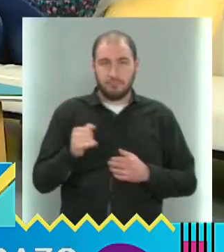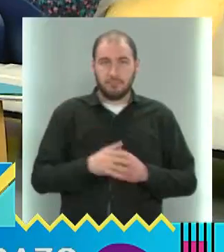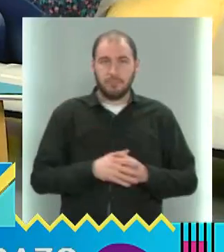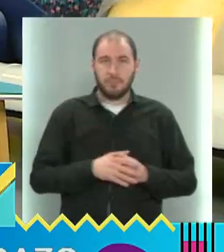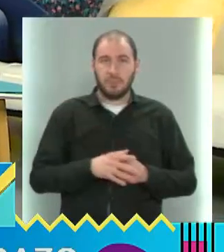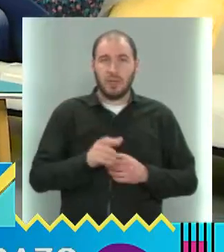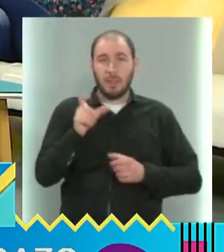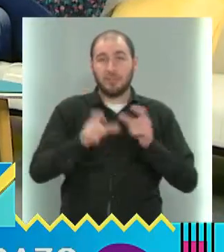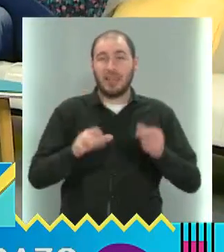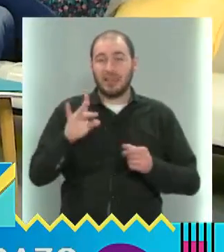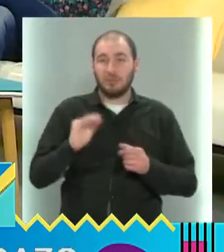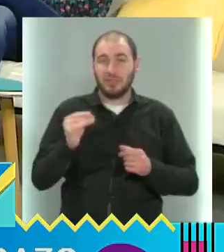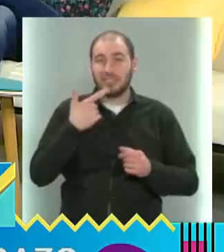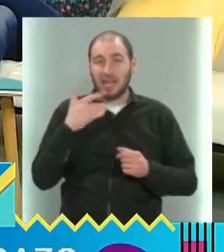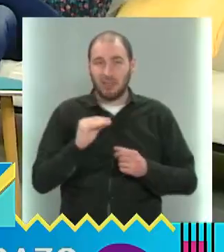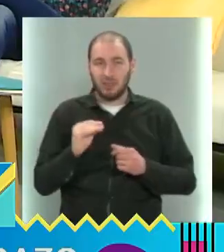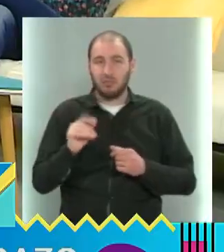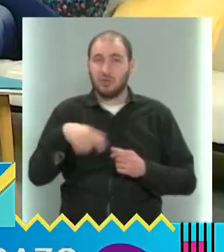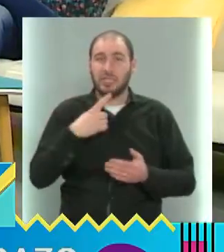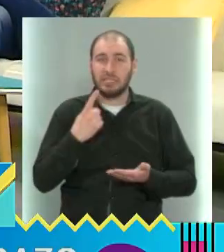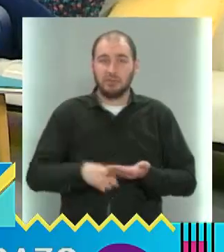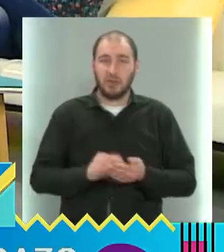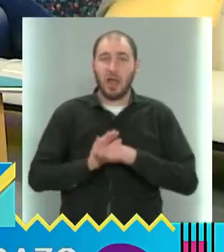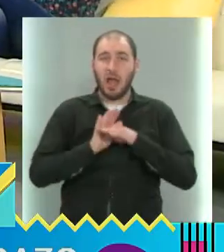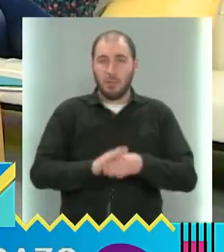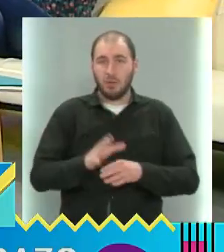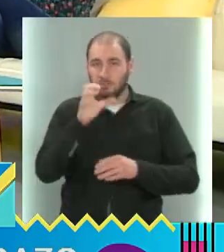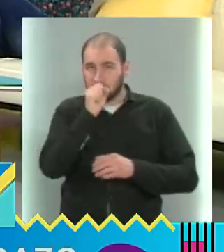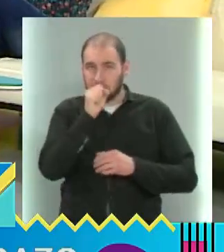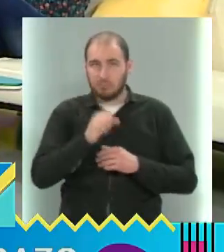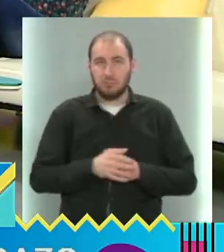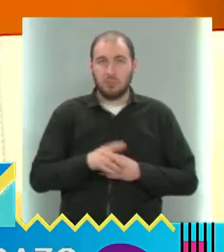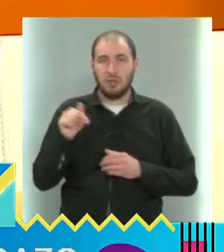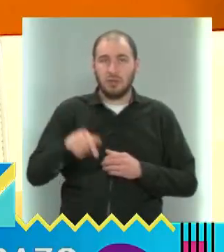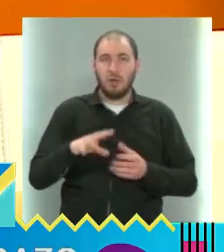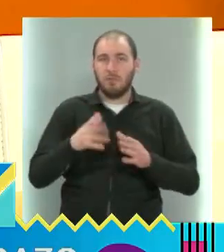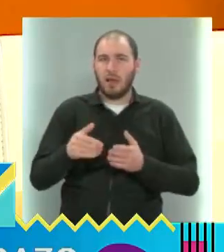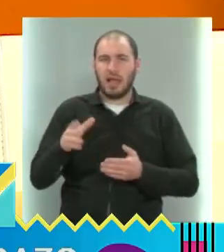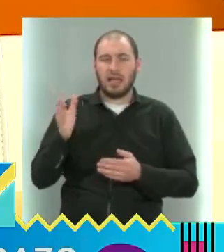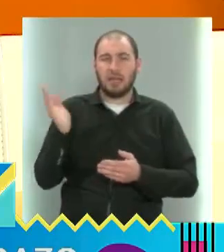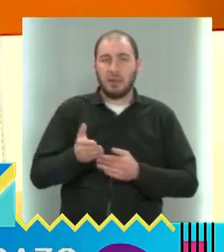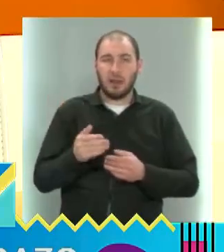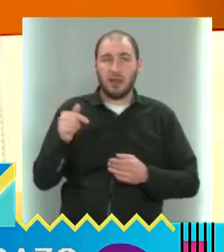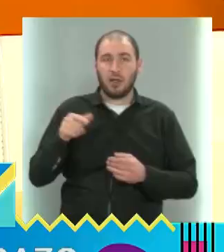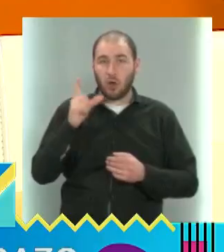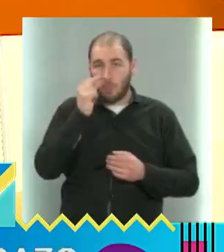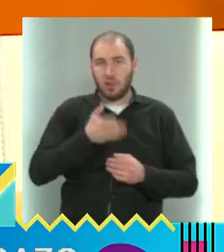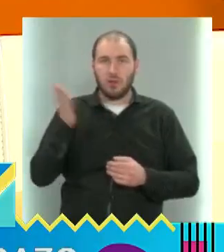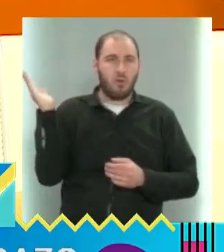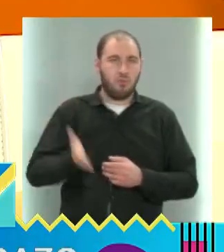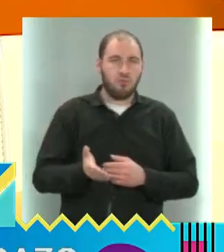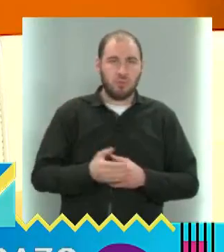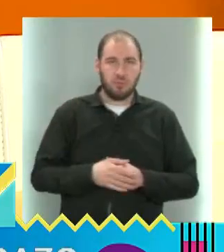principalmente aquellos legisladores y legisladoras que han decidido apoyar la clandestinidad, que es un sistema criminal, van a pagar un costo político muy